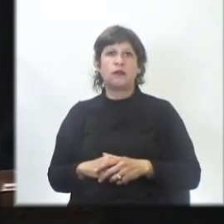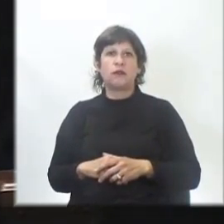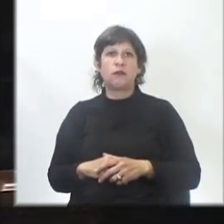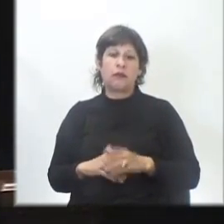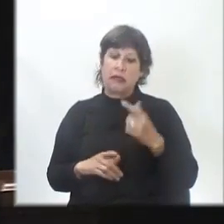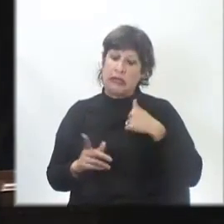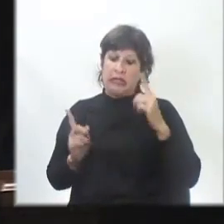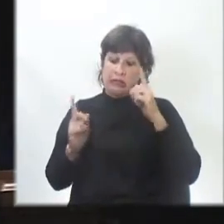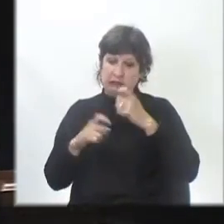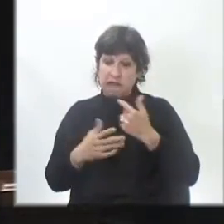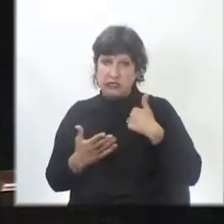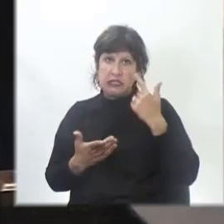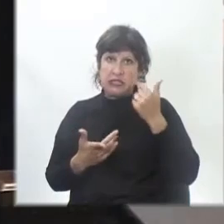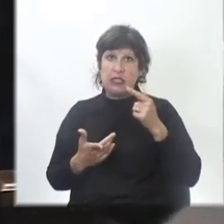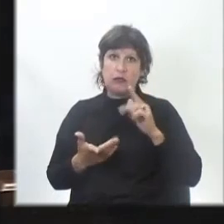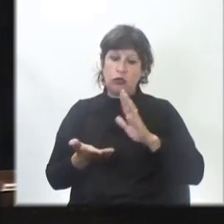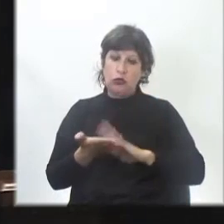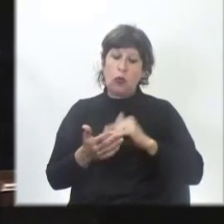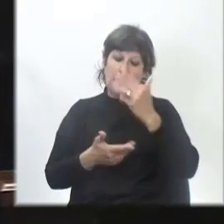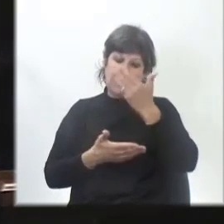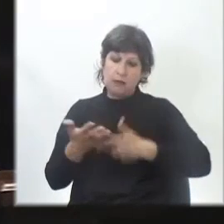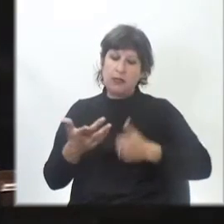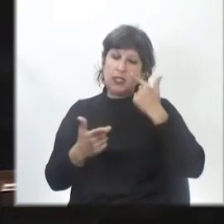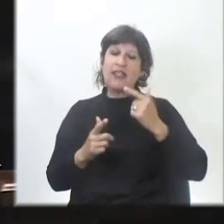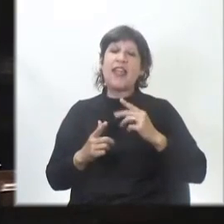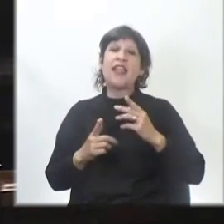está medio difícil, de acuerdo al expediente del Tribunal de Cuentas.